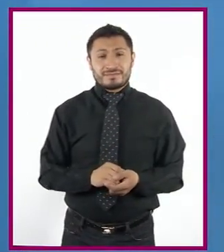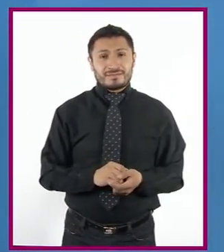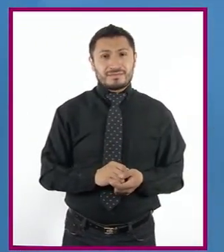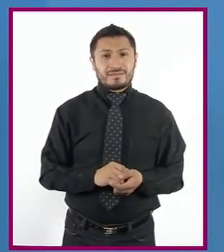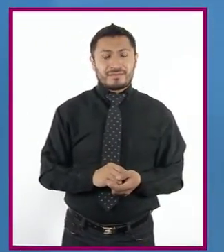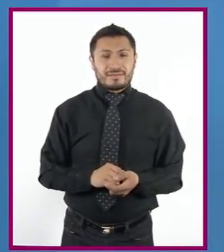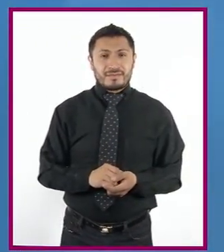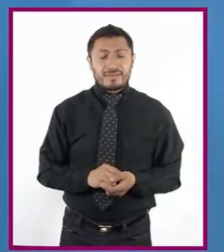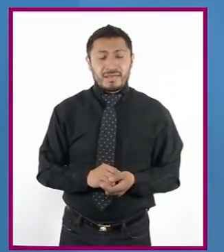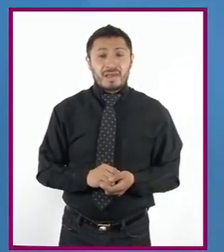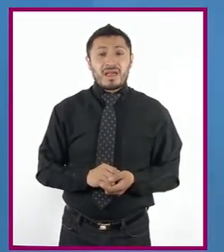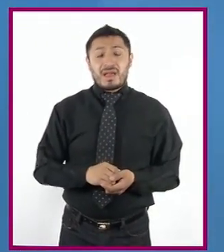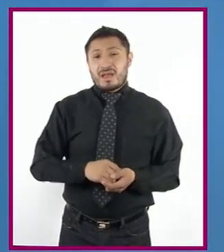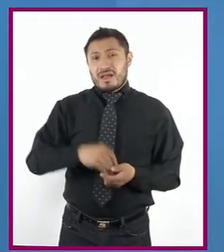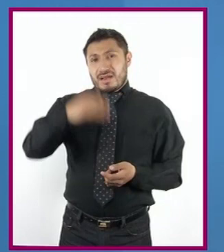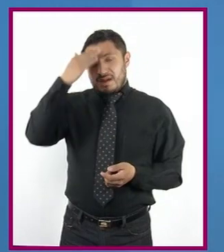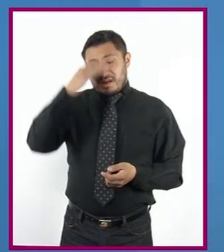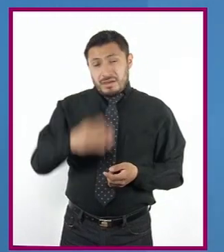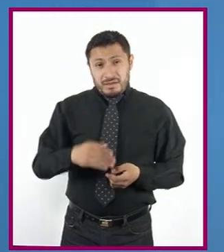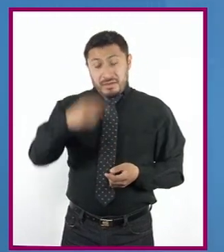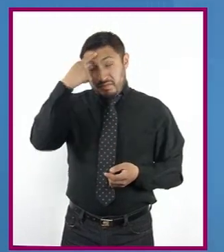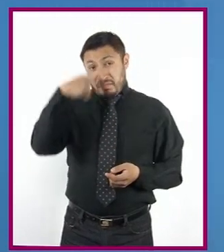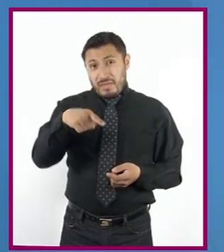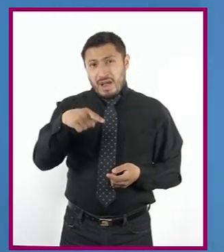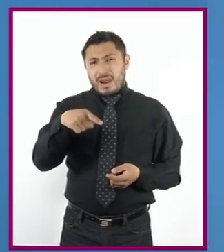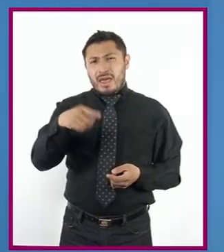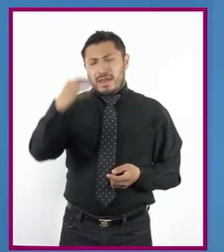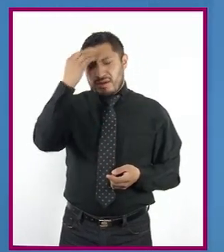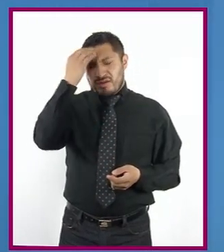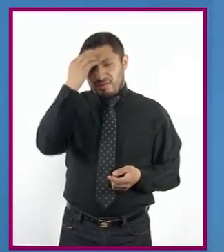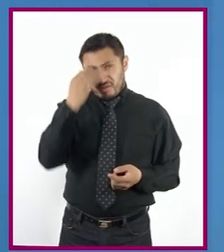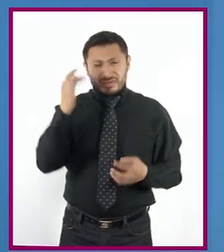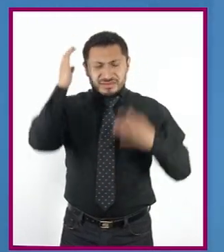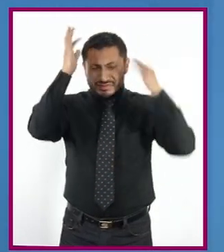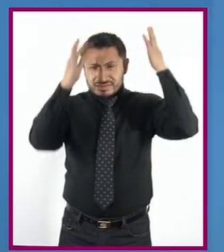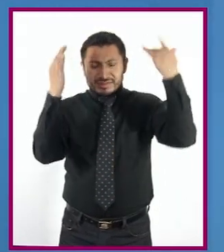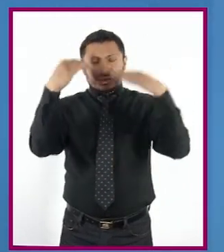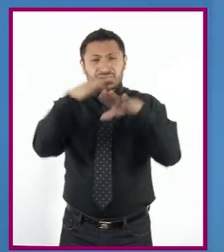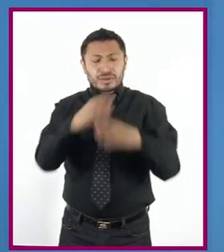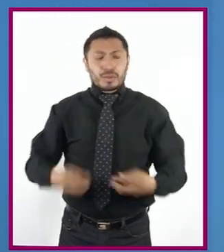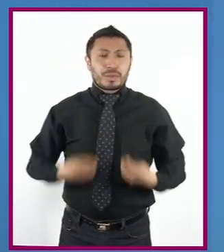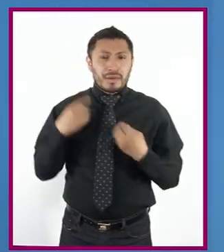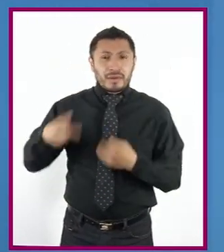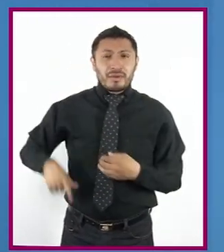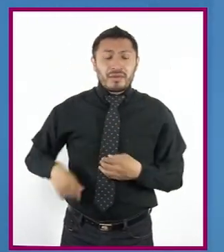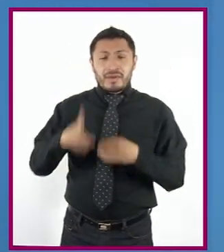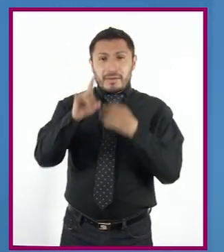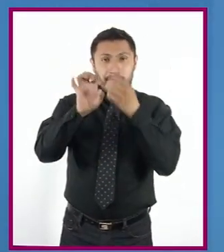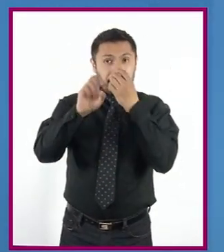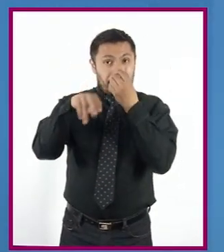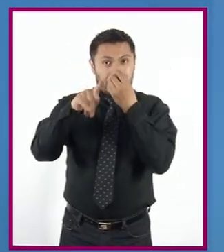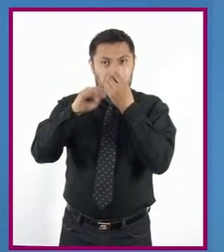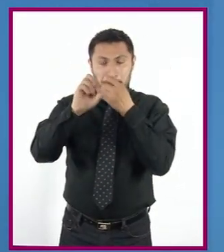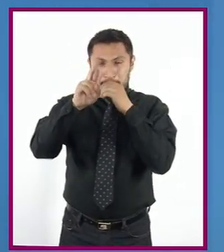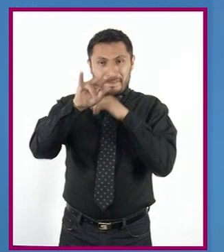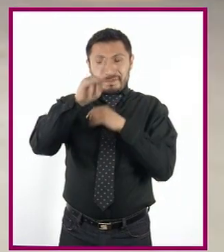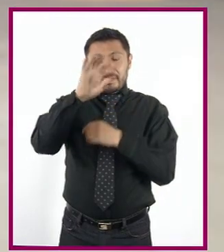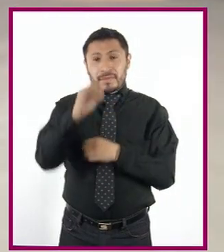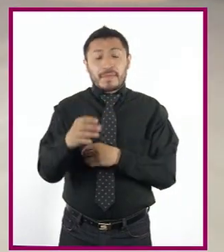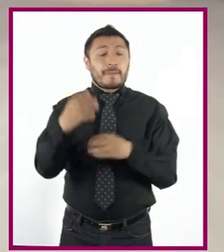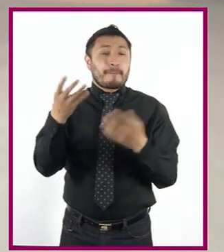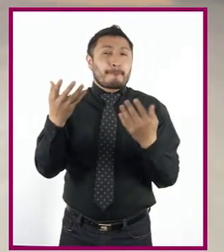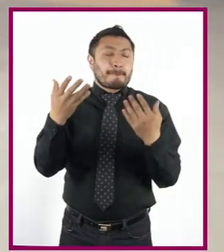a conocer y reflexionar sobre los retos de vivir en un gobierno democrático y actuar con justicia y apego a la legalidad.